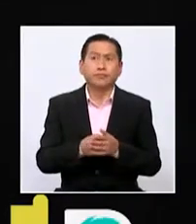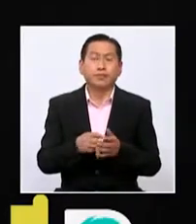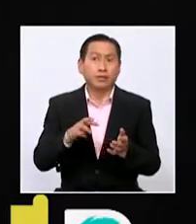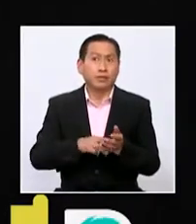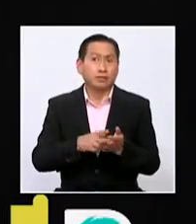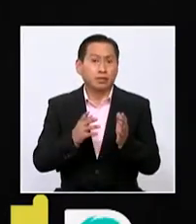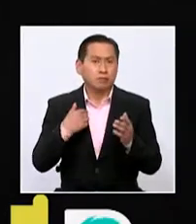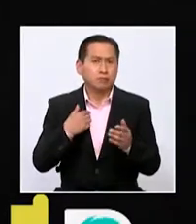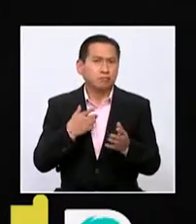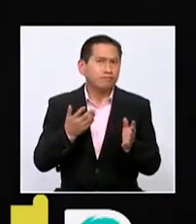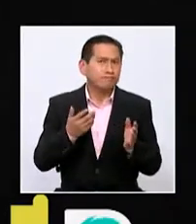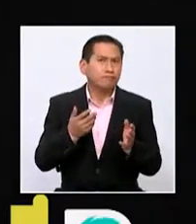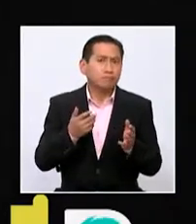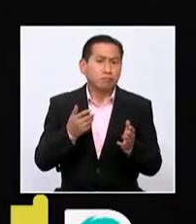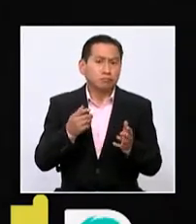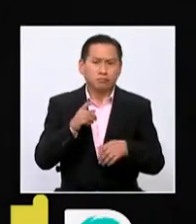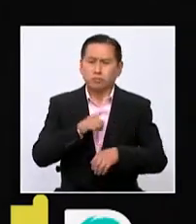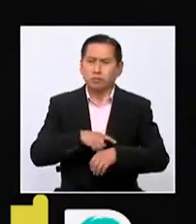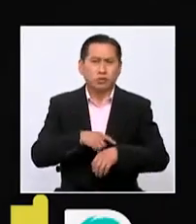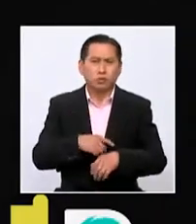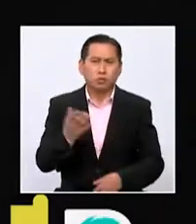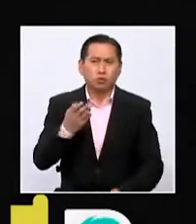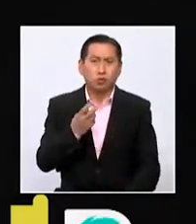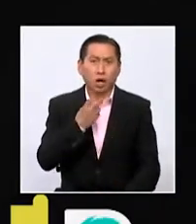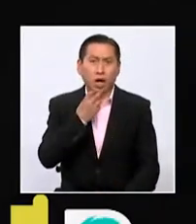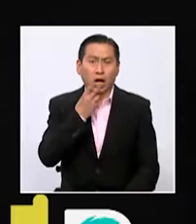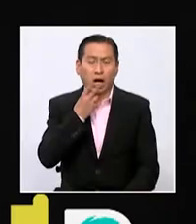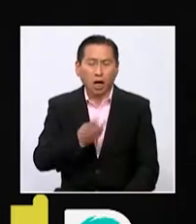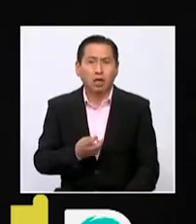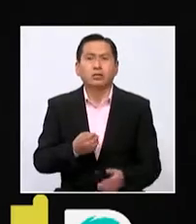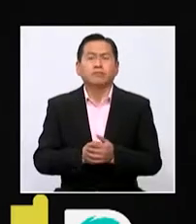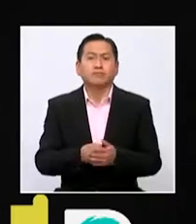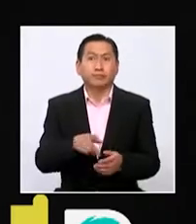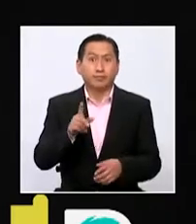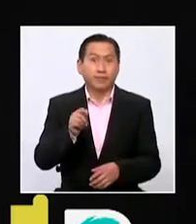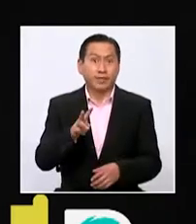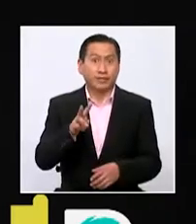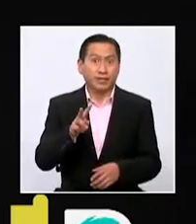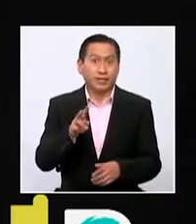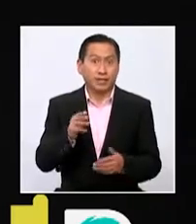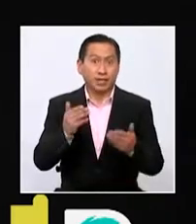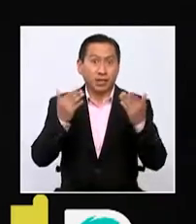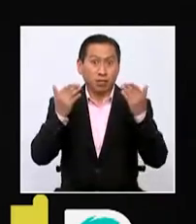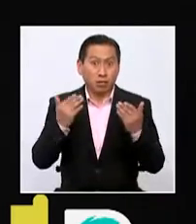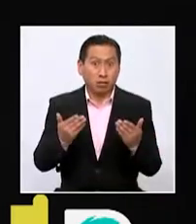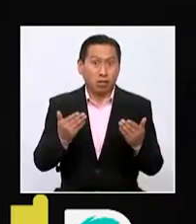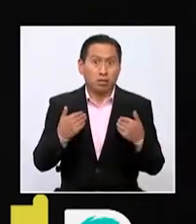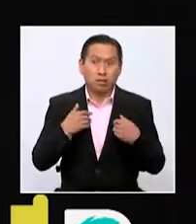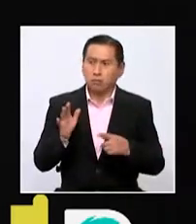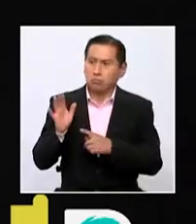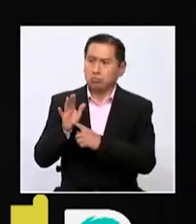momento, Saray, extraordinario. La televisión ha tenido